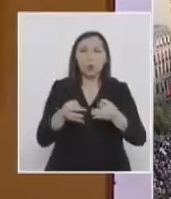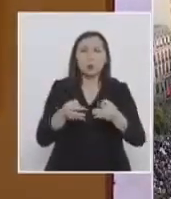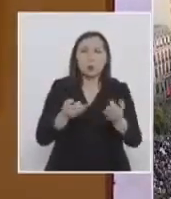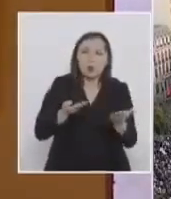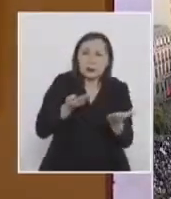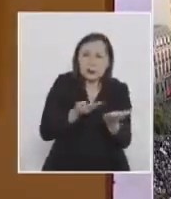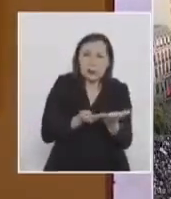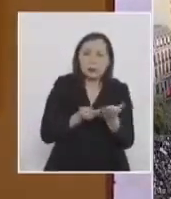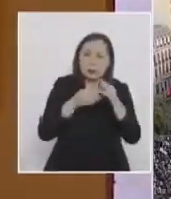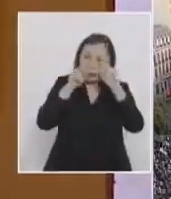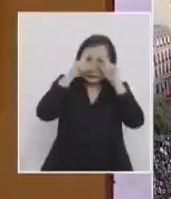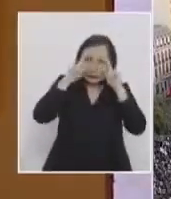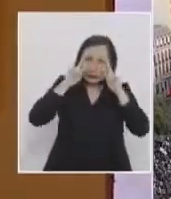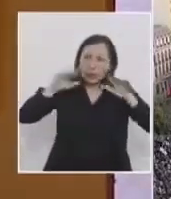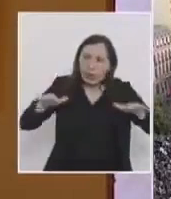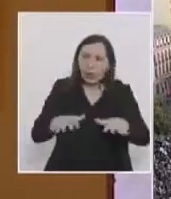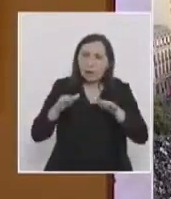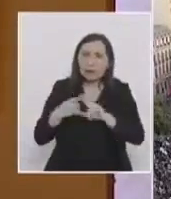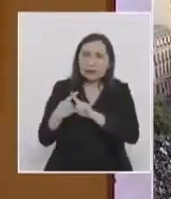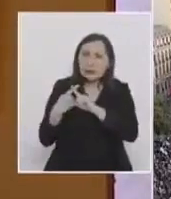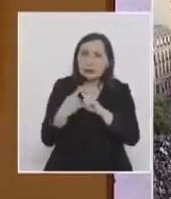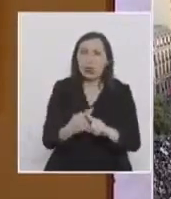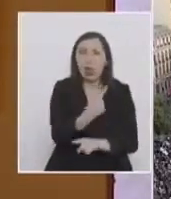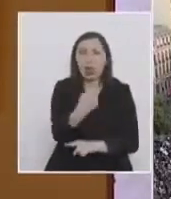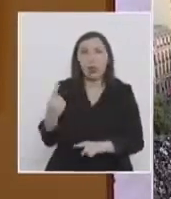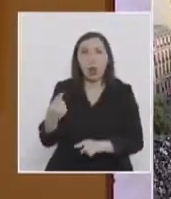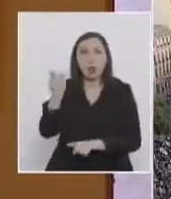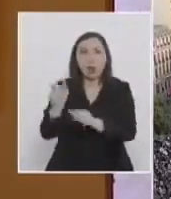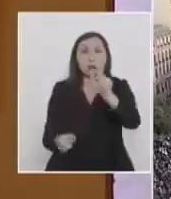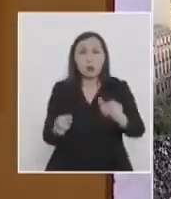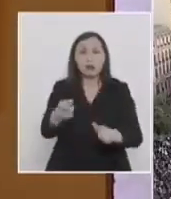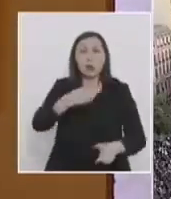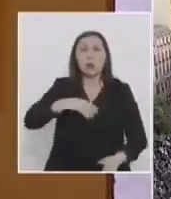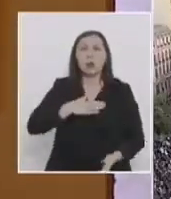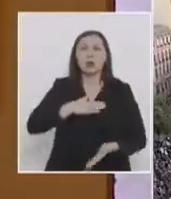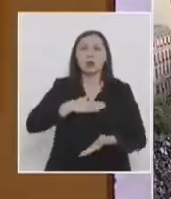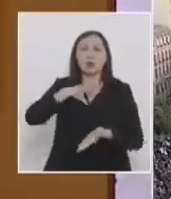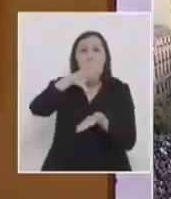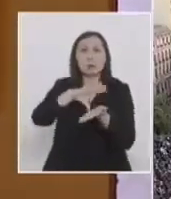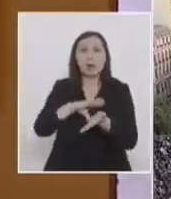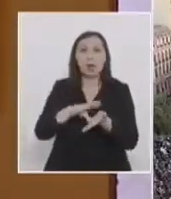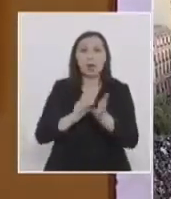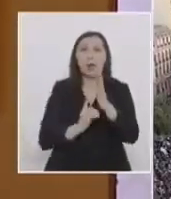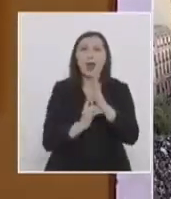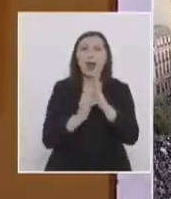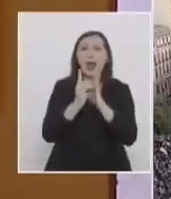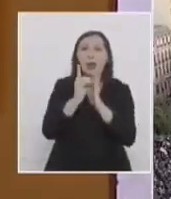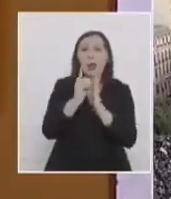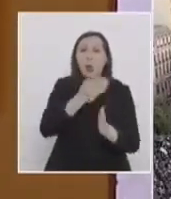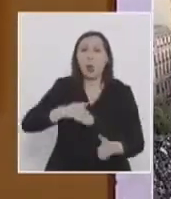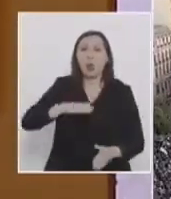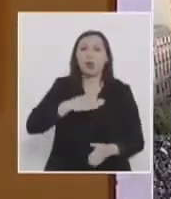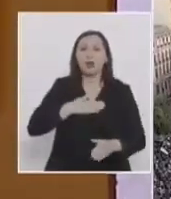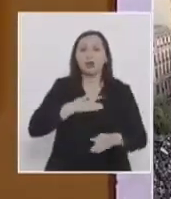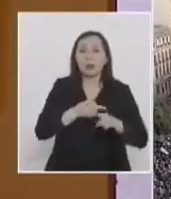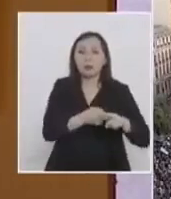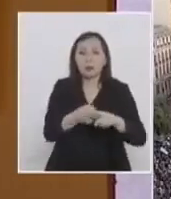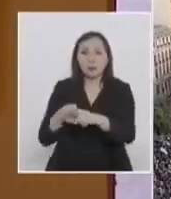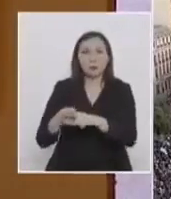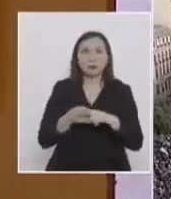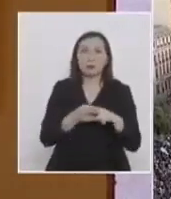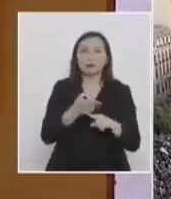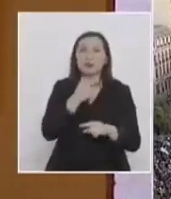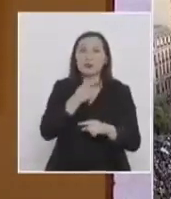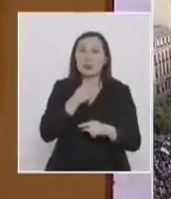y el sacrificio que cada uno de ustedes, de los habitantes de nuestra patria, hacen para el desarrollo de nuestra sociedad.